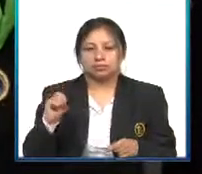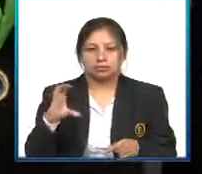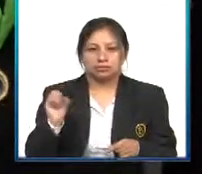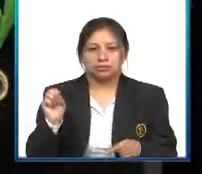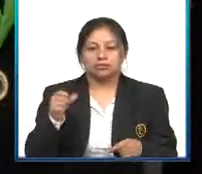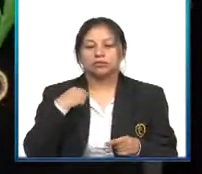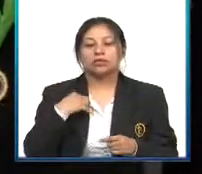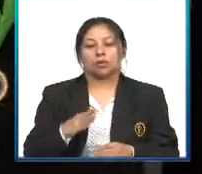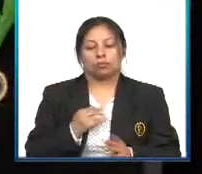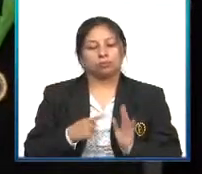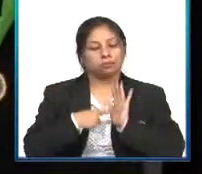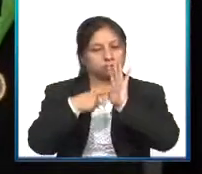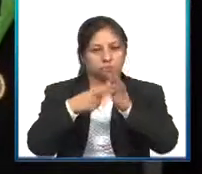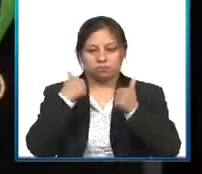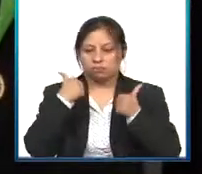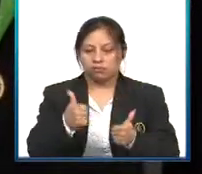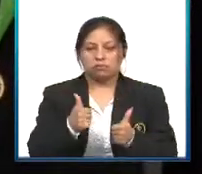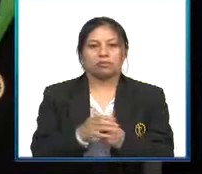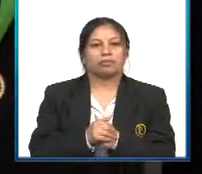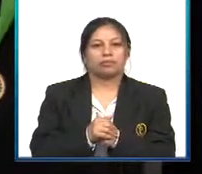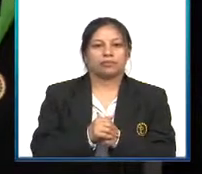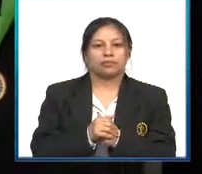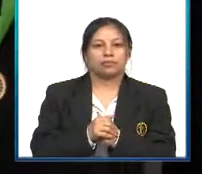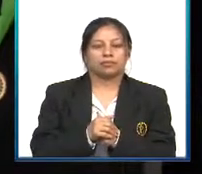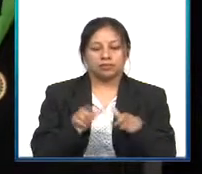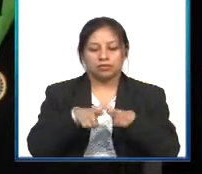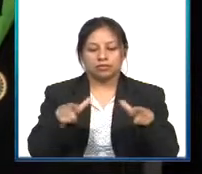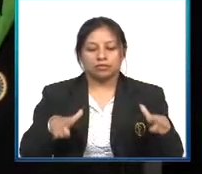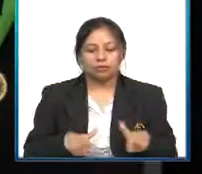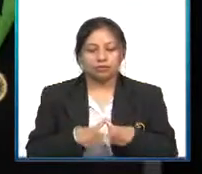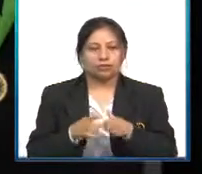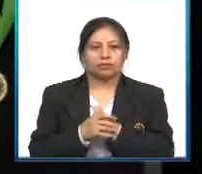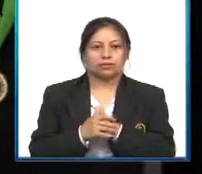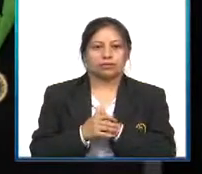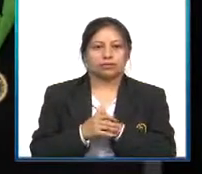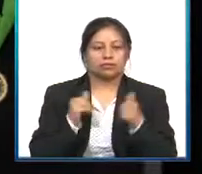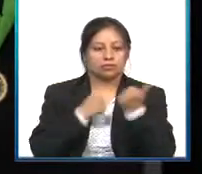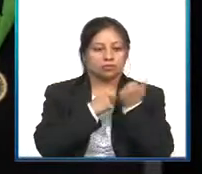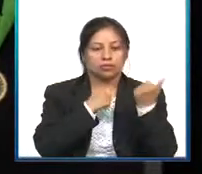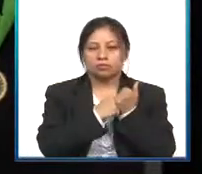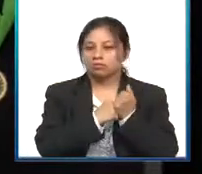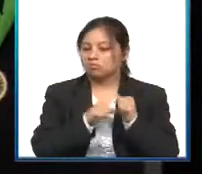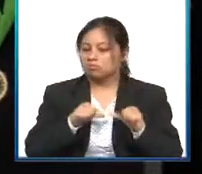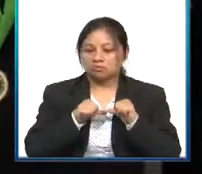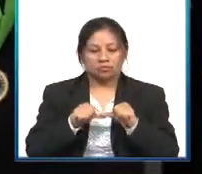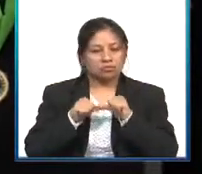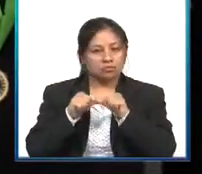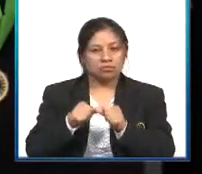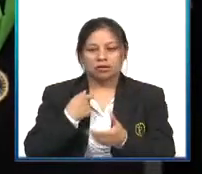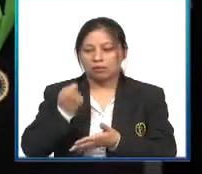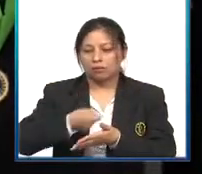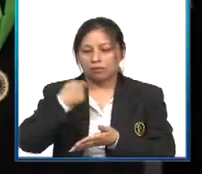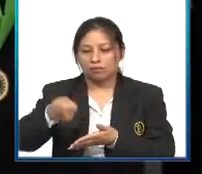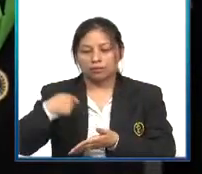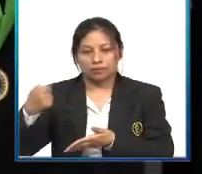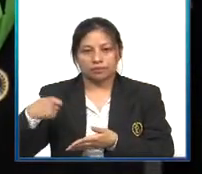mención honorífica. Los establecimientos nos apoyaron incondicionalmente con las